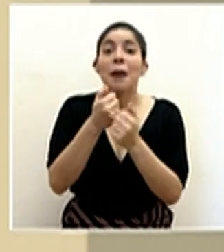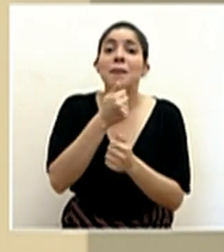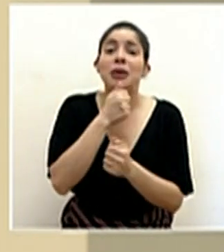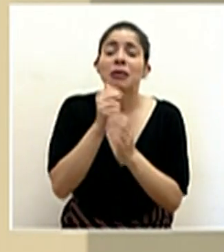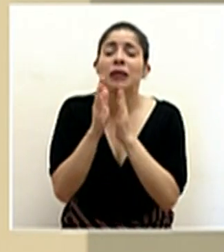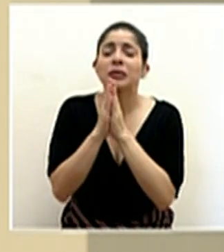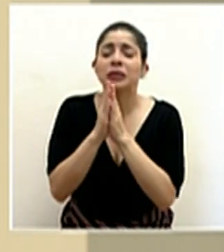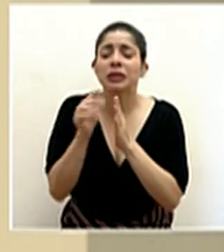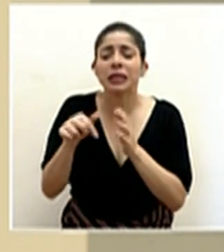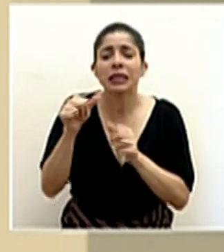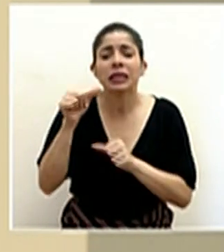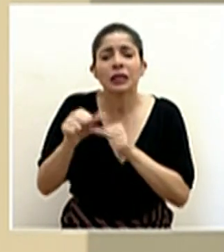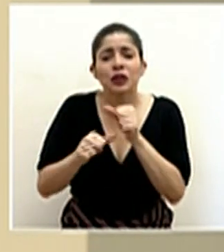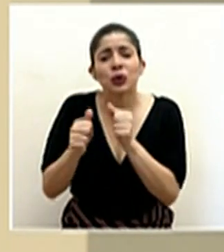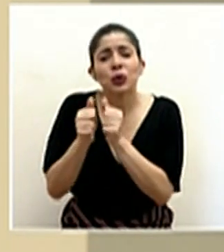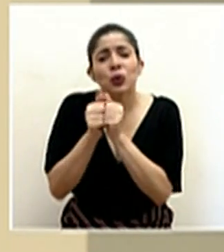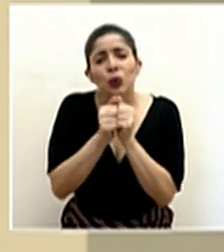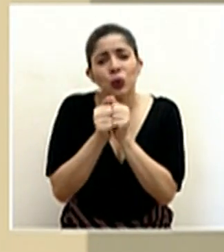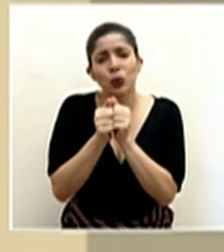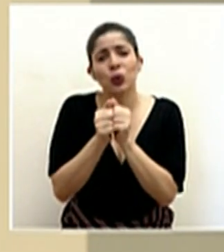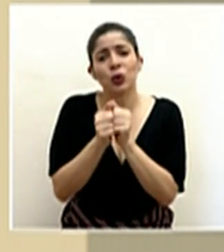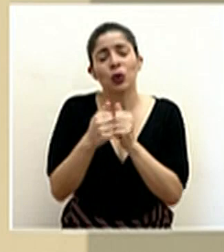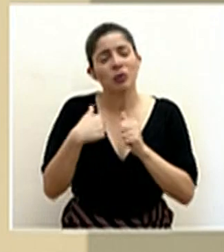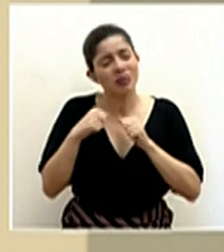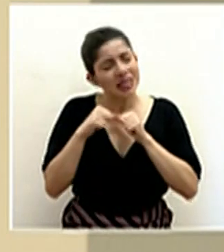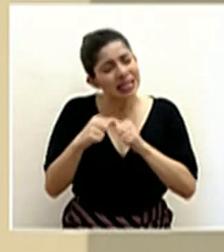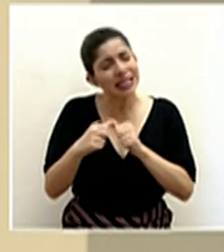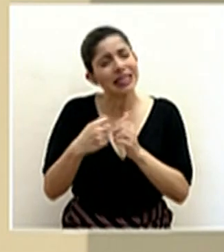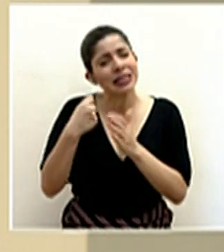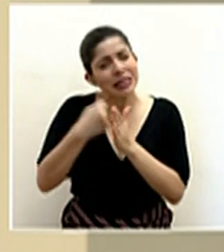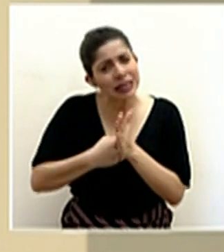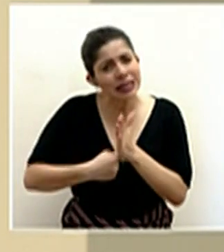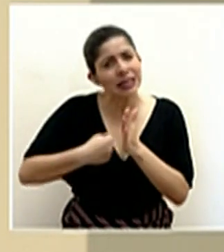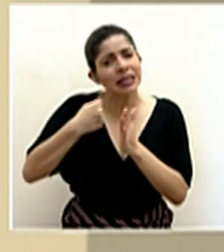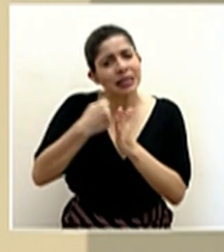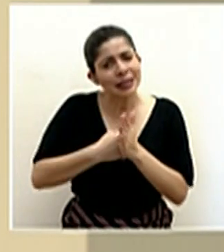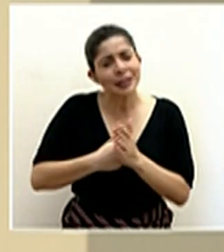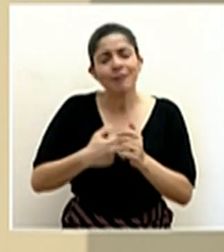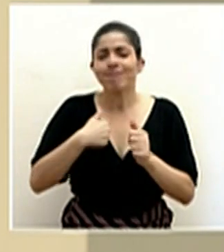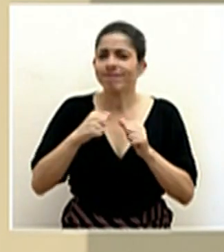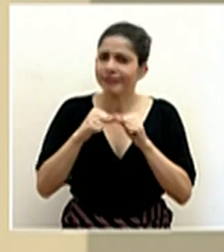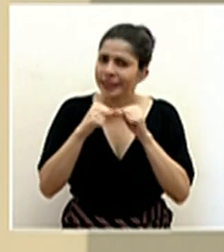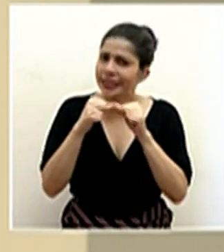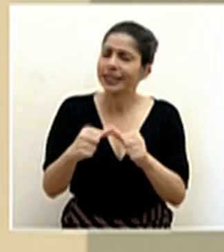este esfuerzo conjunto. Así que yo seguiré insistiendo y sigo teniendo